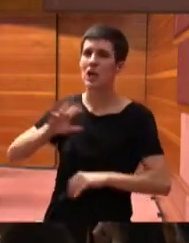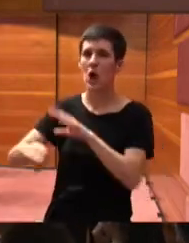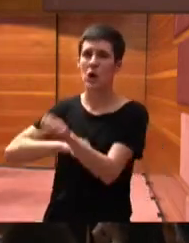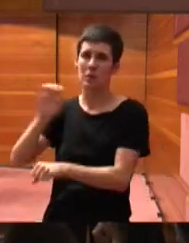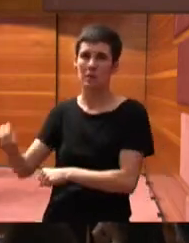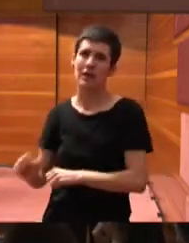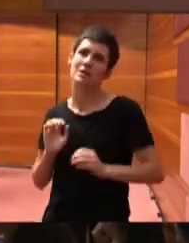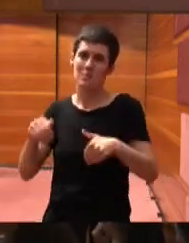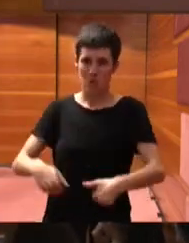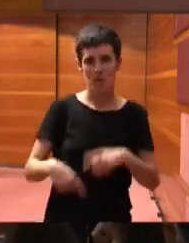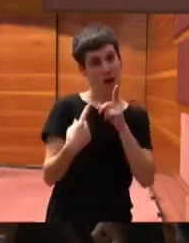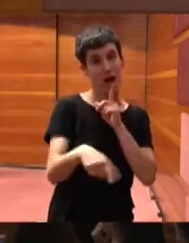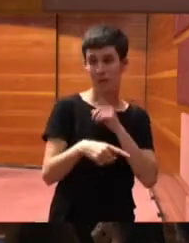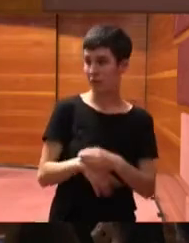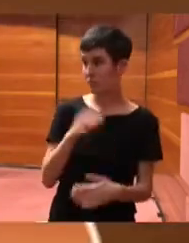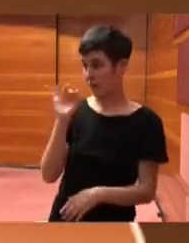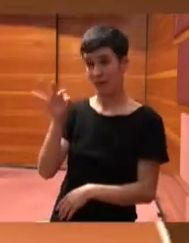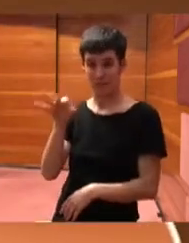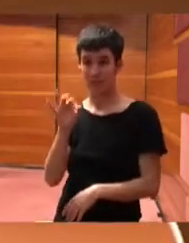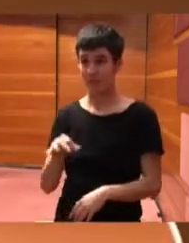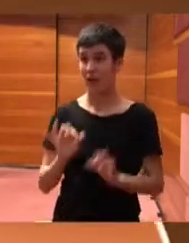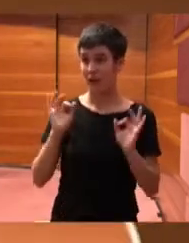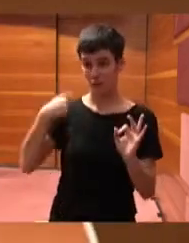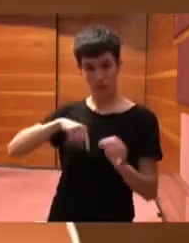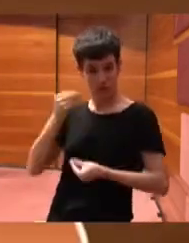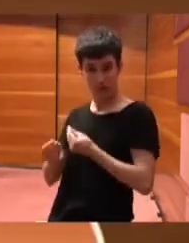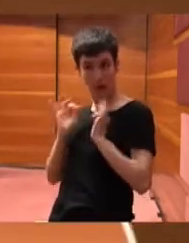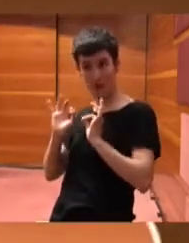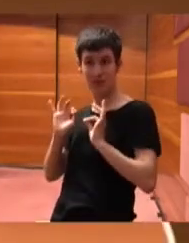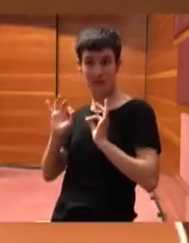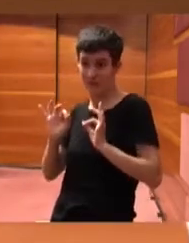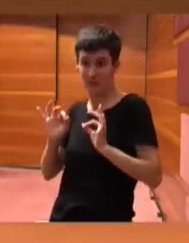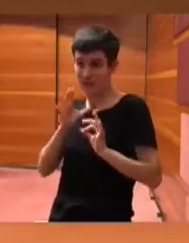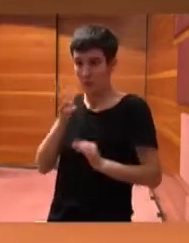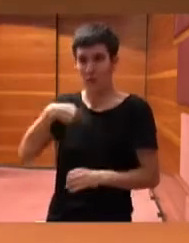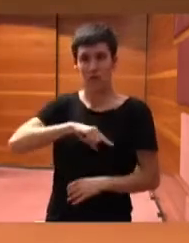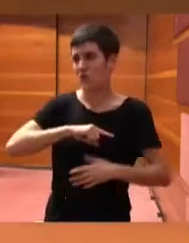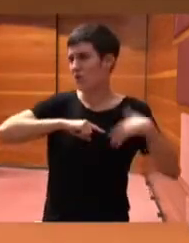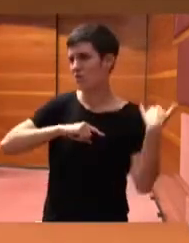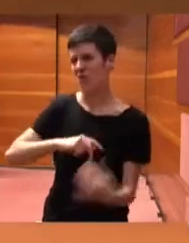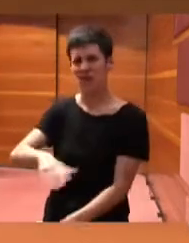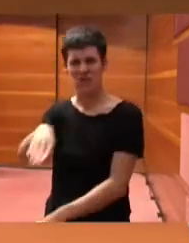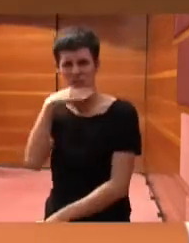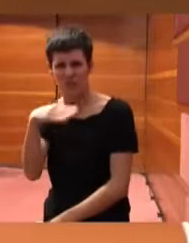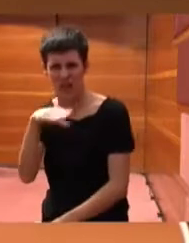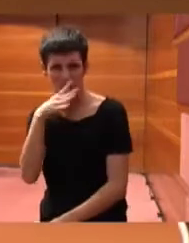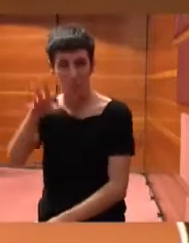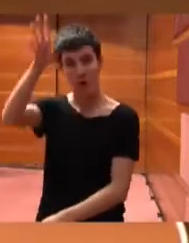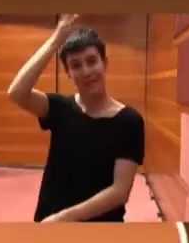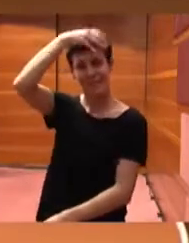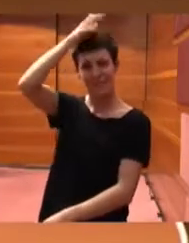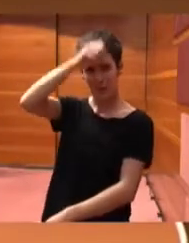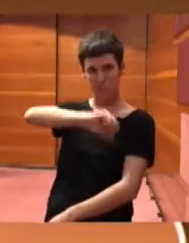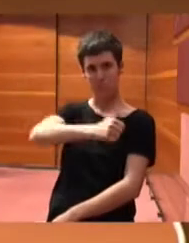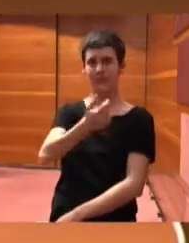Bilbao. ¿Verdad? Eso es lo que hicimos. Porque es que estábamos tan enfadadas porque había ganado Donald